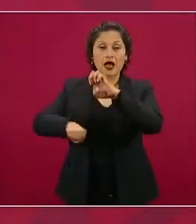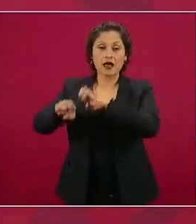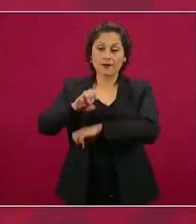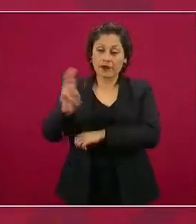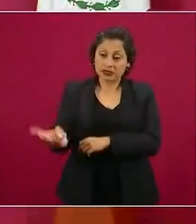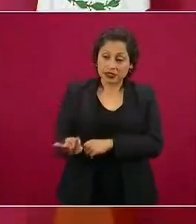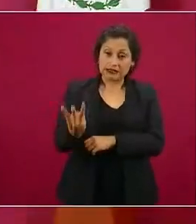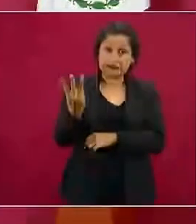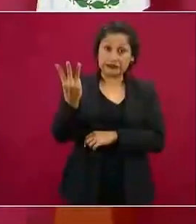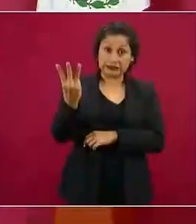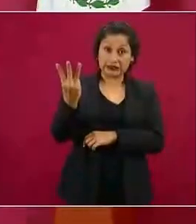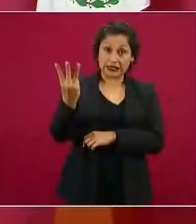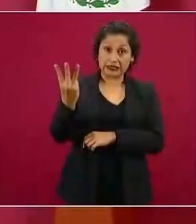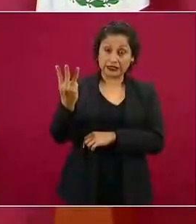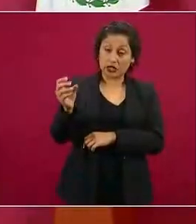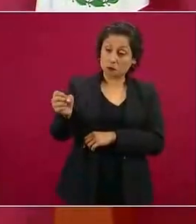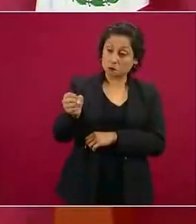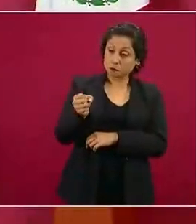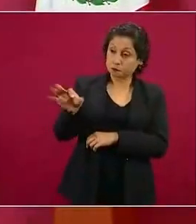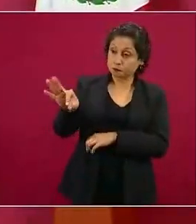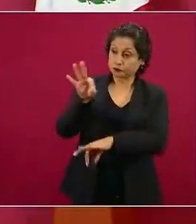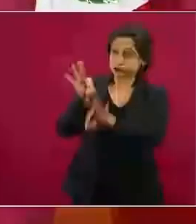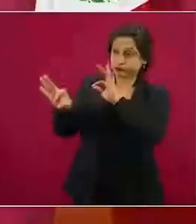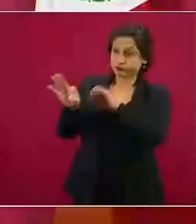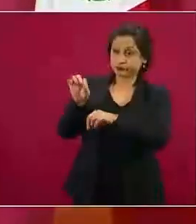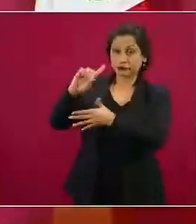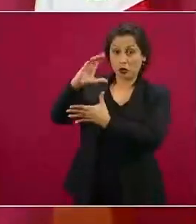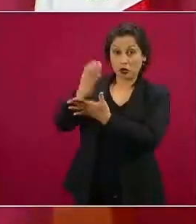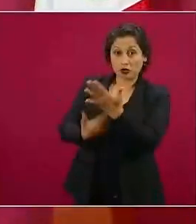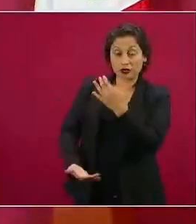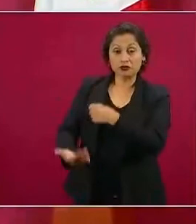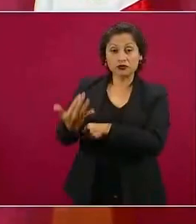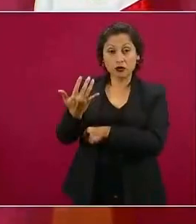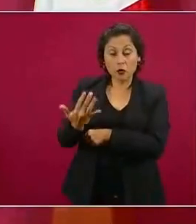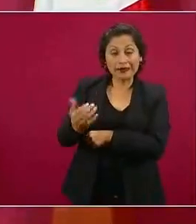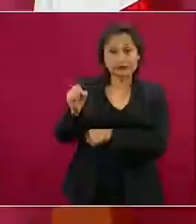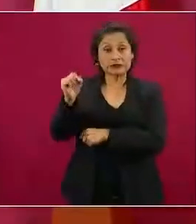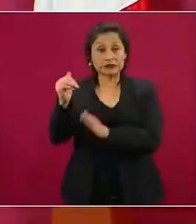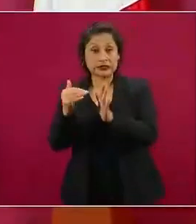recibieran contratos de 50, de 60 mil millones de pesos